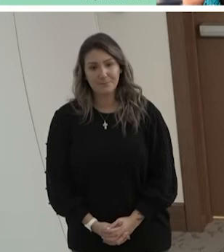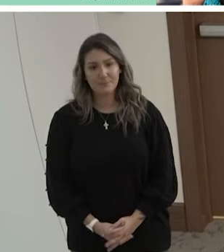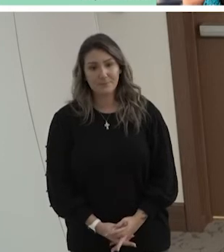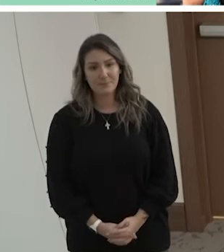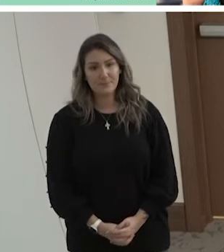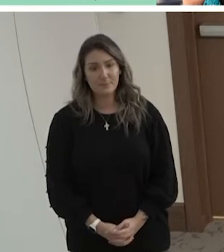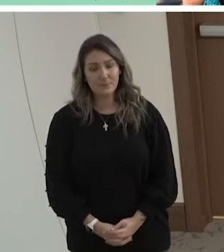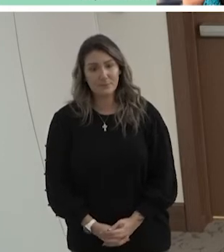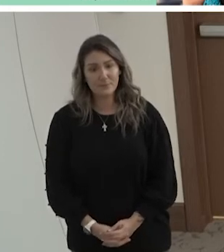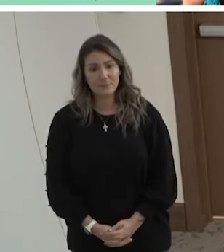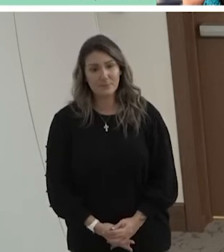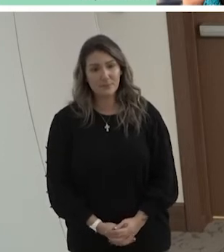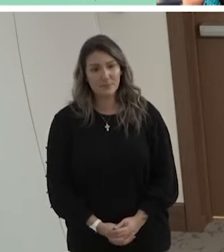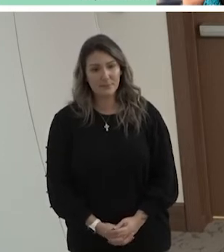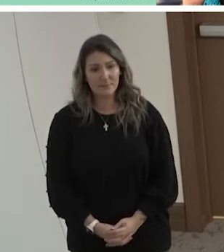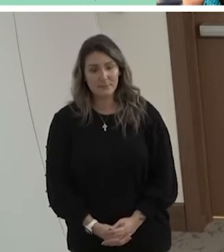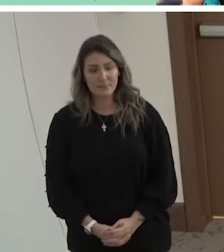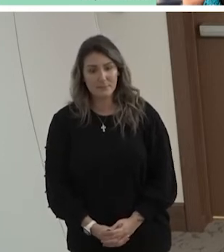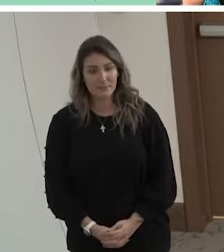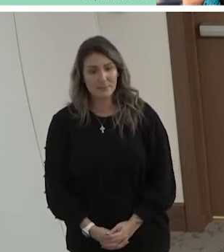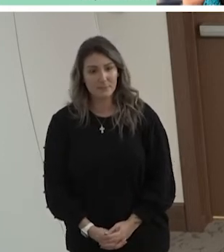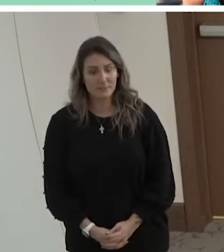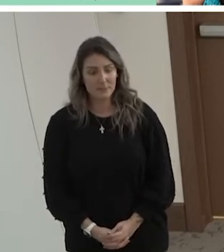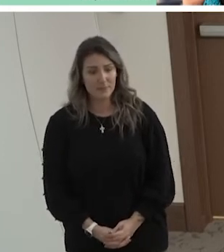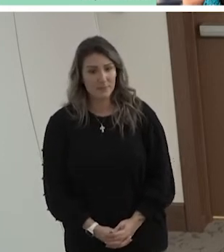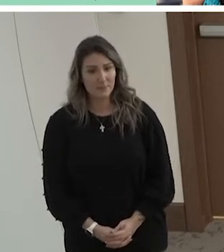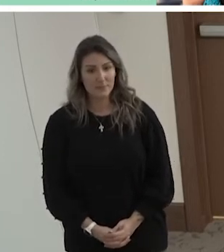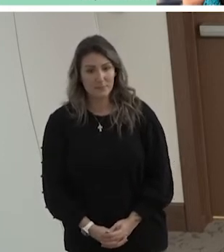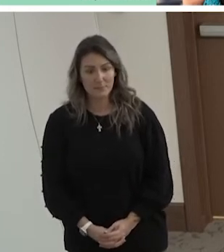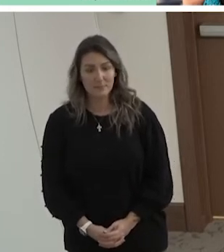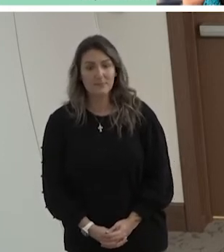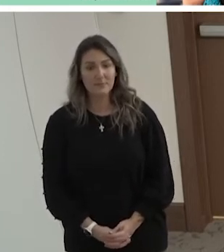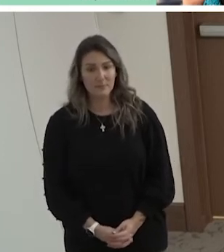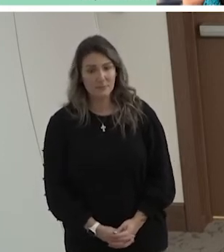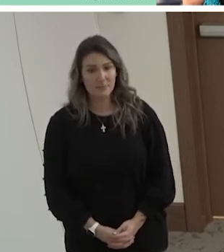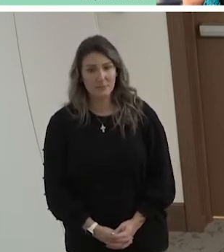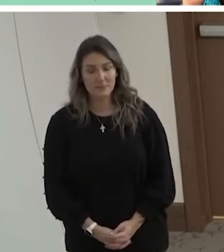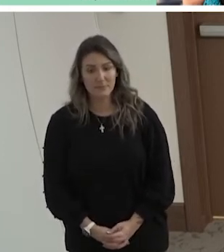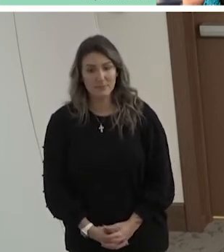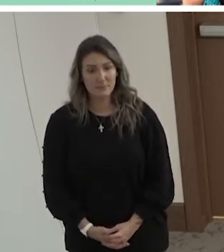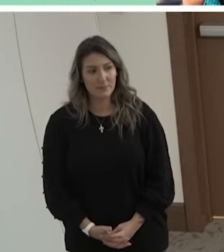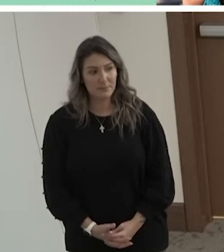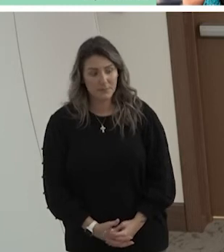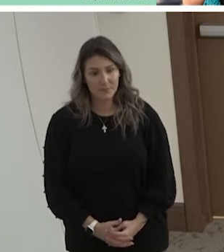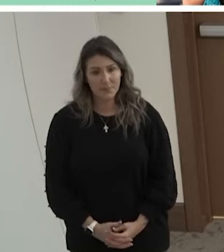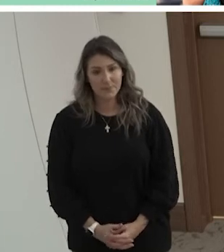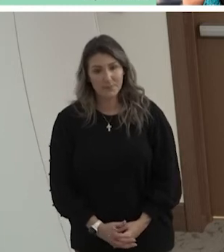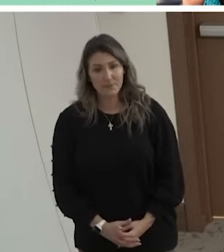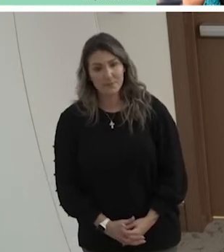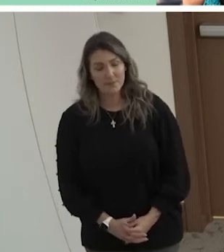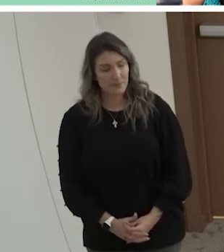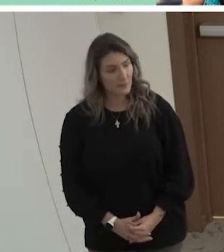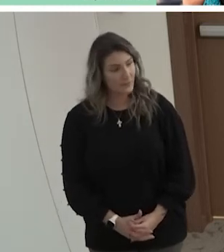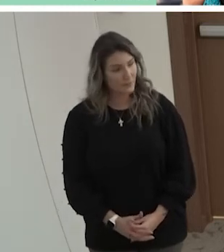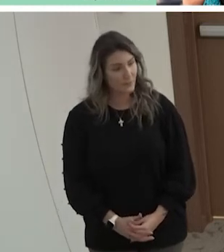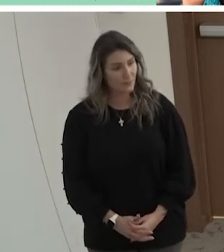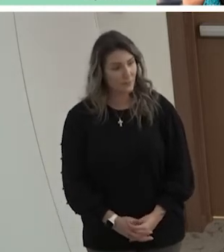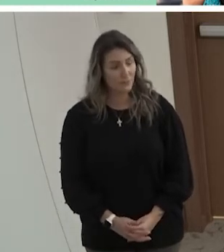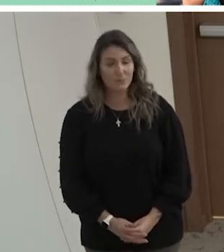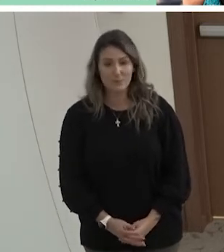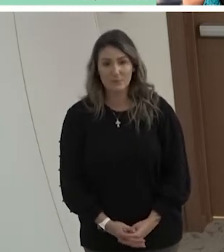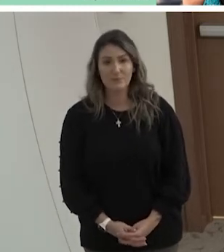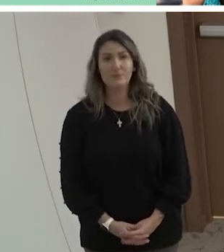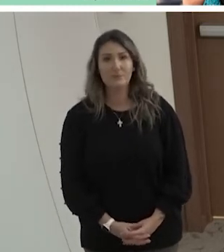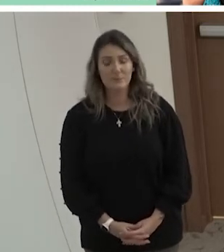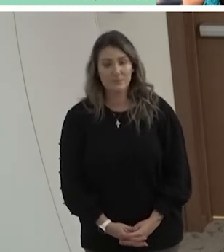que se siguen realizando evaluaciones de seguridad aún un mes después de que la persona